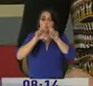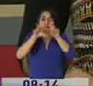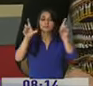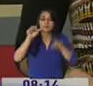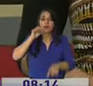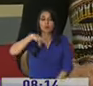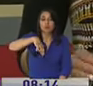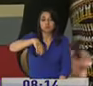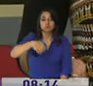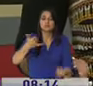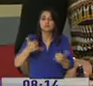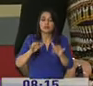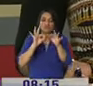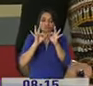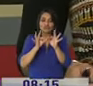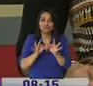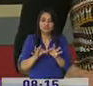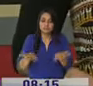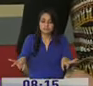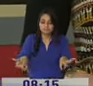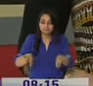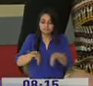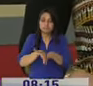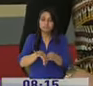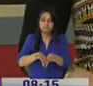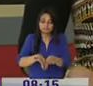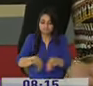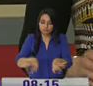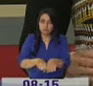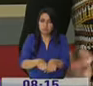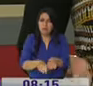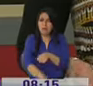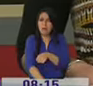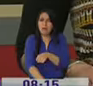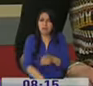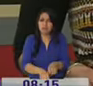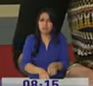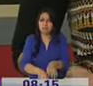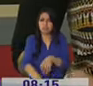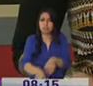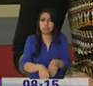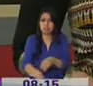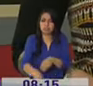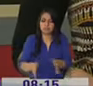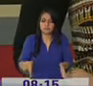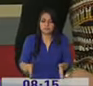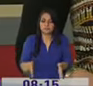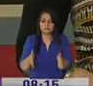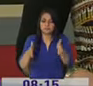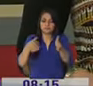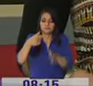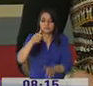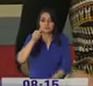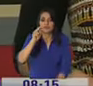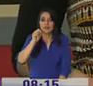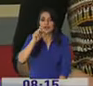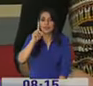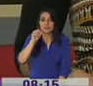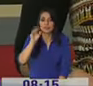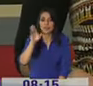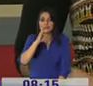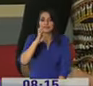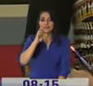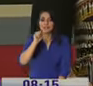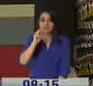Agua Potable realizó ya la reparación de la conexión de la tubería que provocó la formación de un hueco en la calle Granda Centeno, esto al norte de la